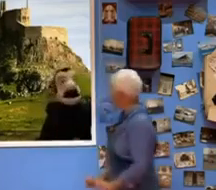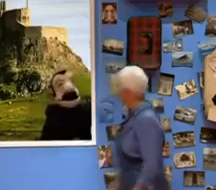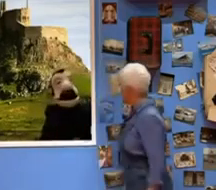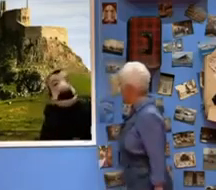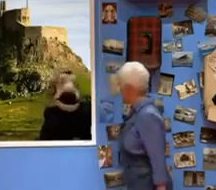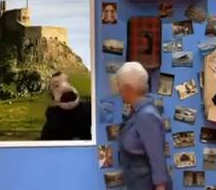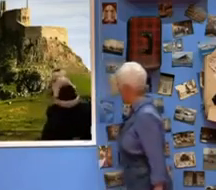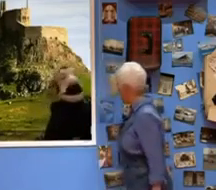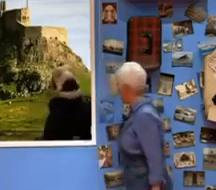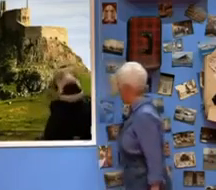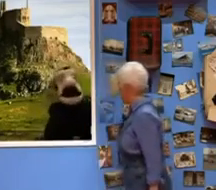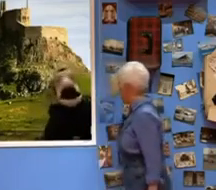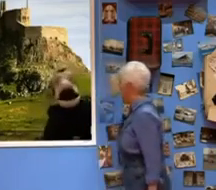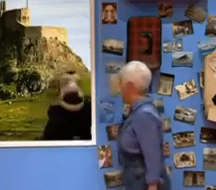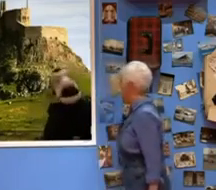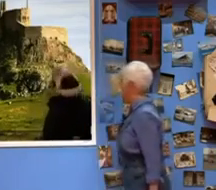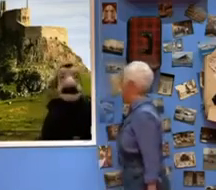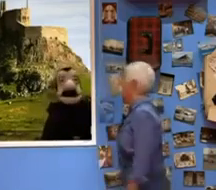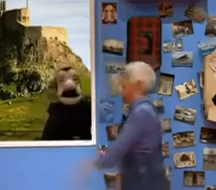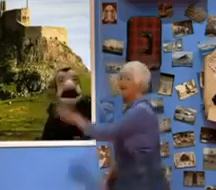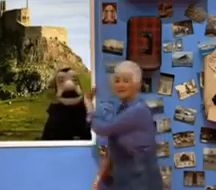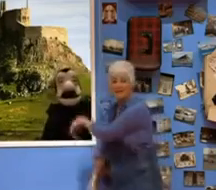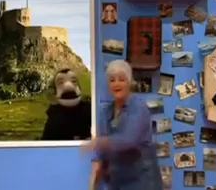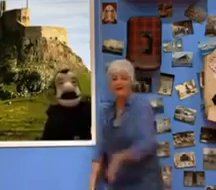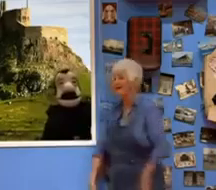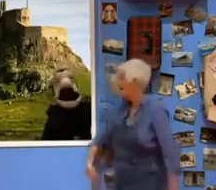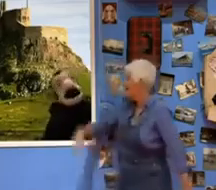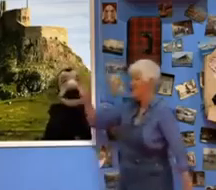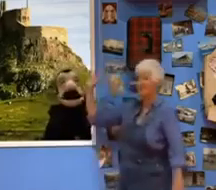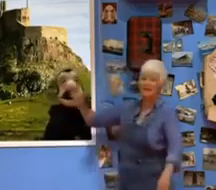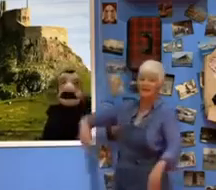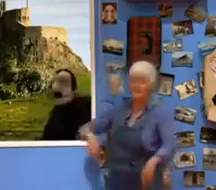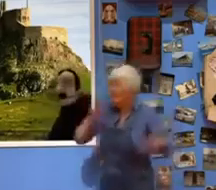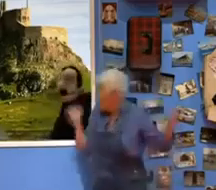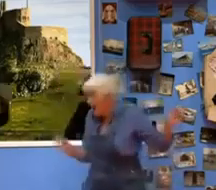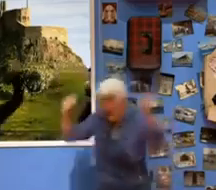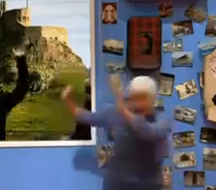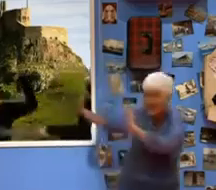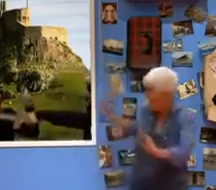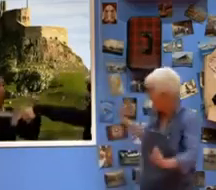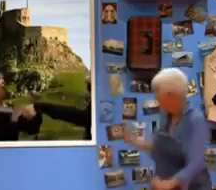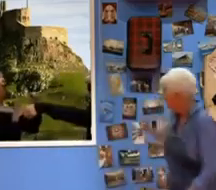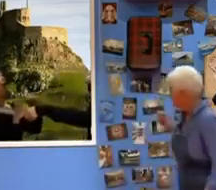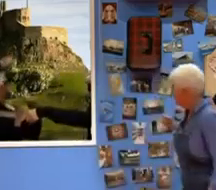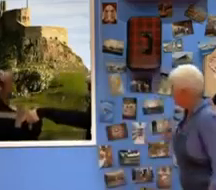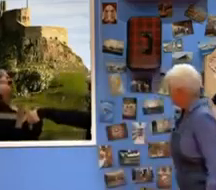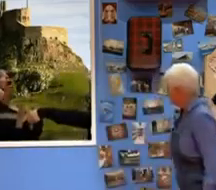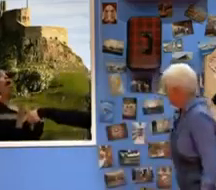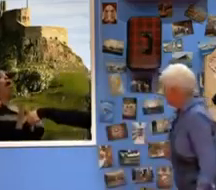usted corriendo peligro. Hay una gran batalla entre piratas. Ay, por favor, a mí los piratas.